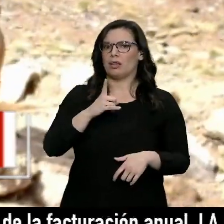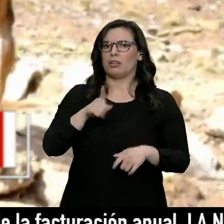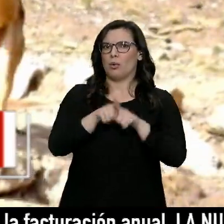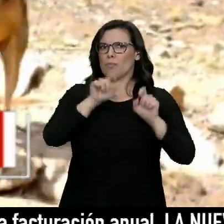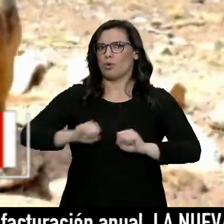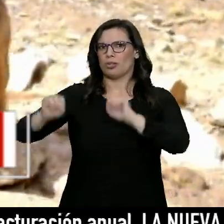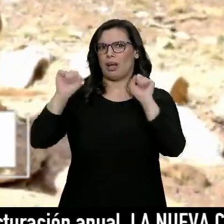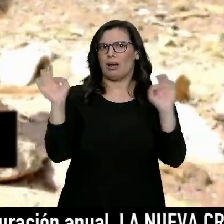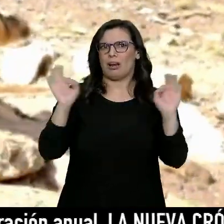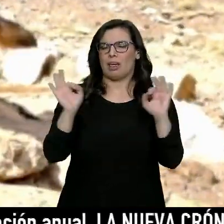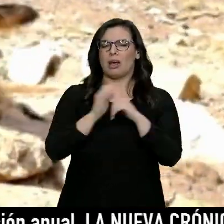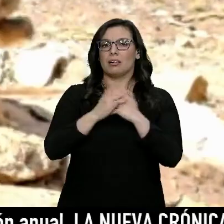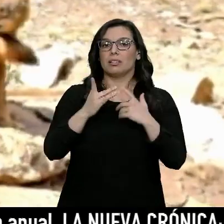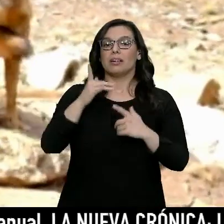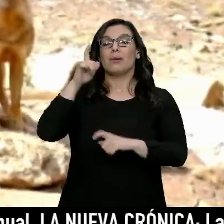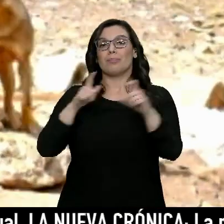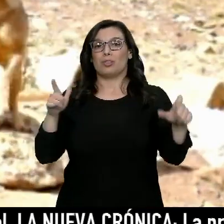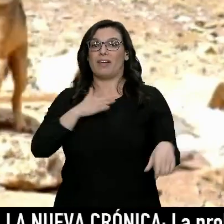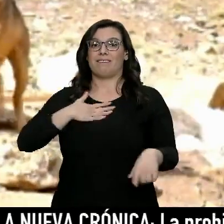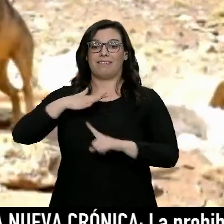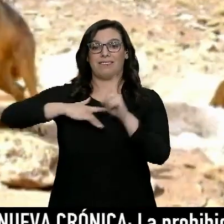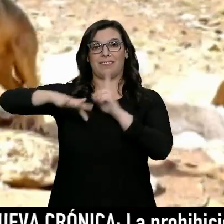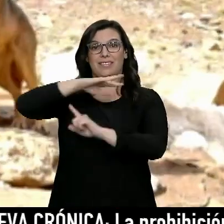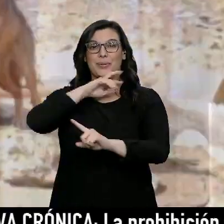cinegética. Los ecologistas lo ven como un triunfo.